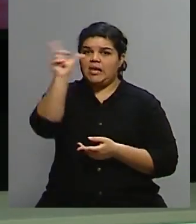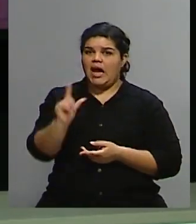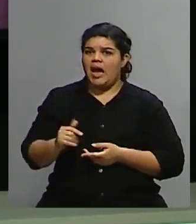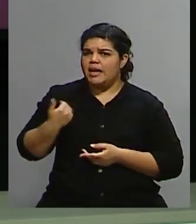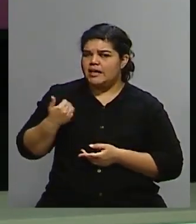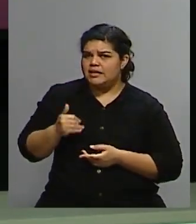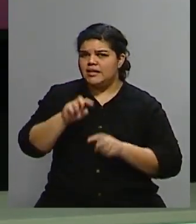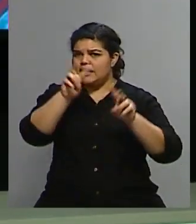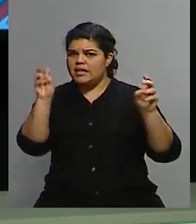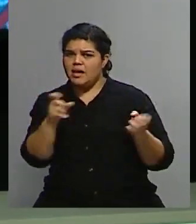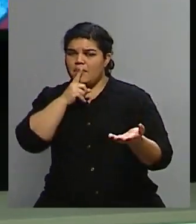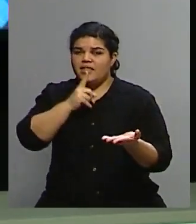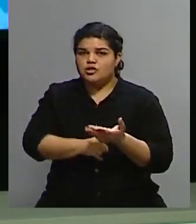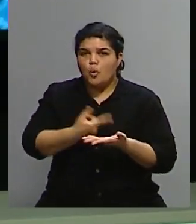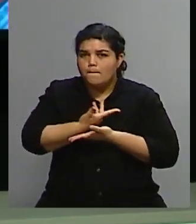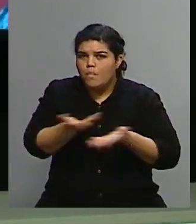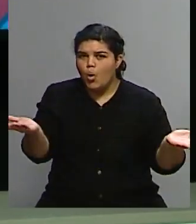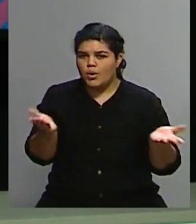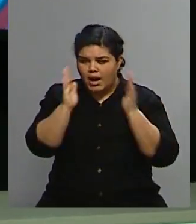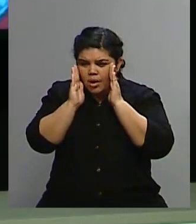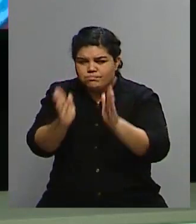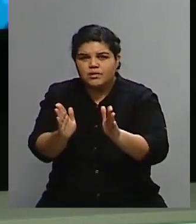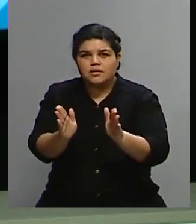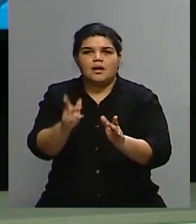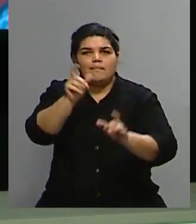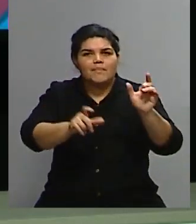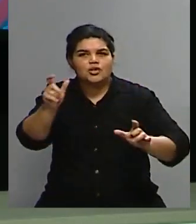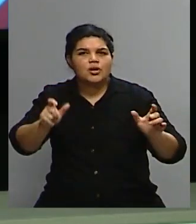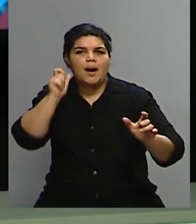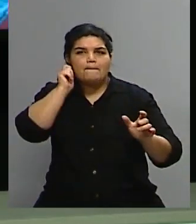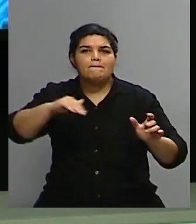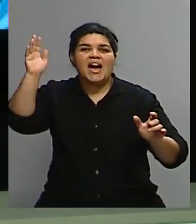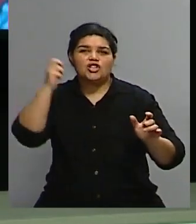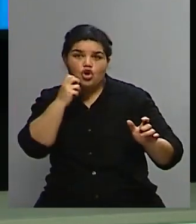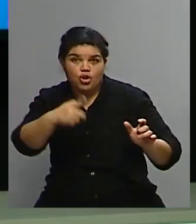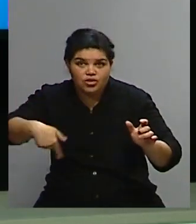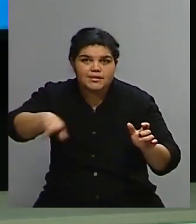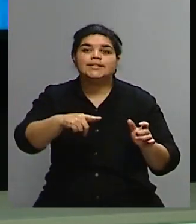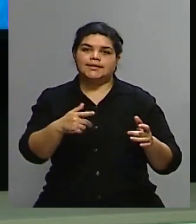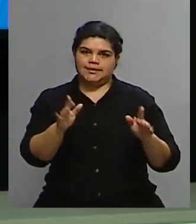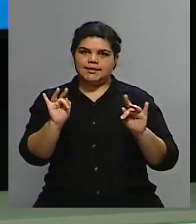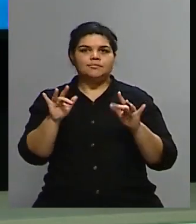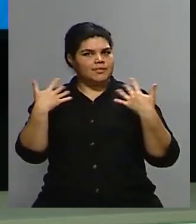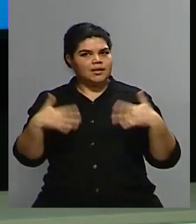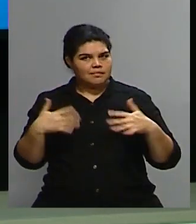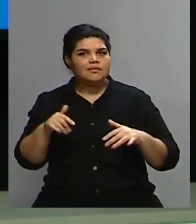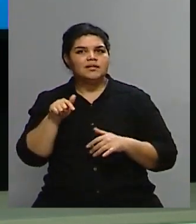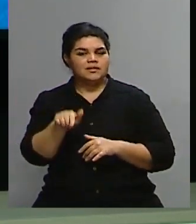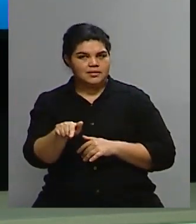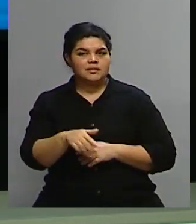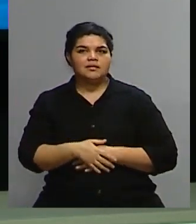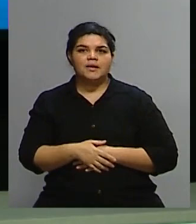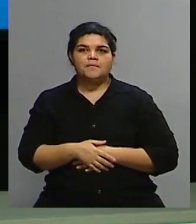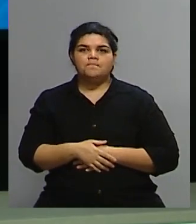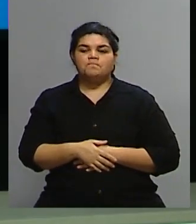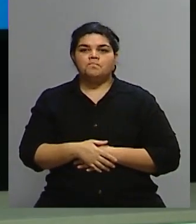políticas públicas destinadas a personas mayores no tiene siempre el mismo valor, de alguna manera. ¿Qué quiero